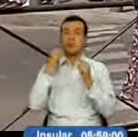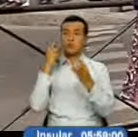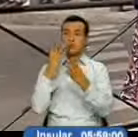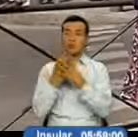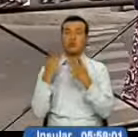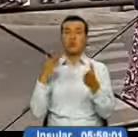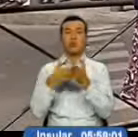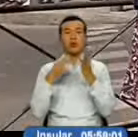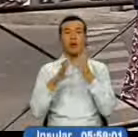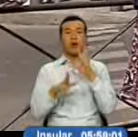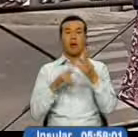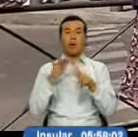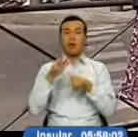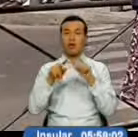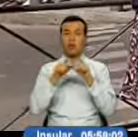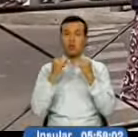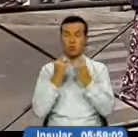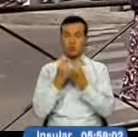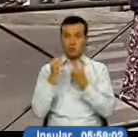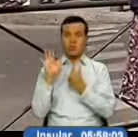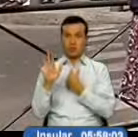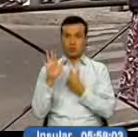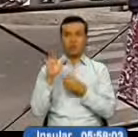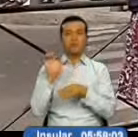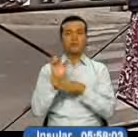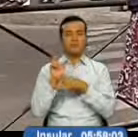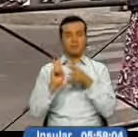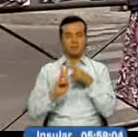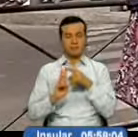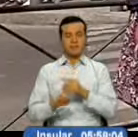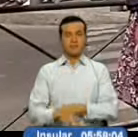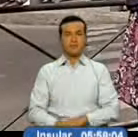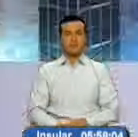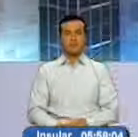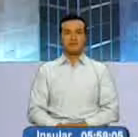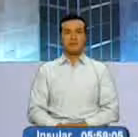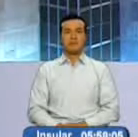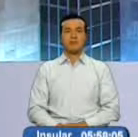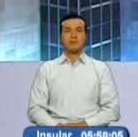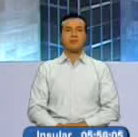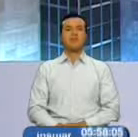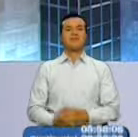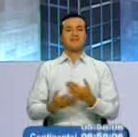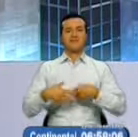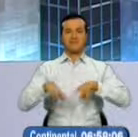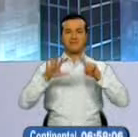Operación contra la corrupción del Partido Popular. Una información para Ecuador TV.